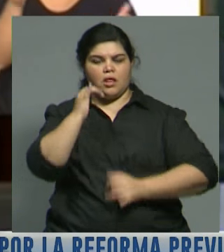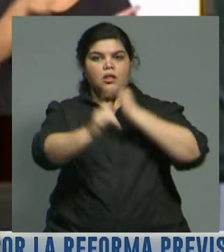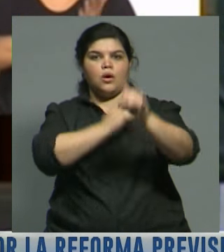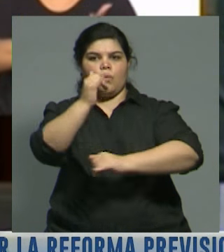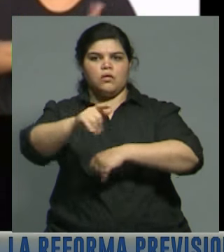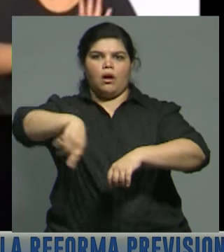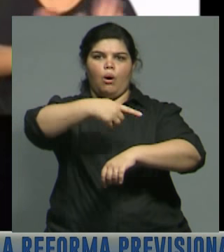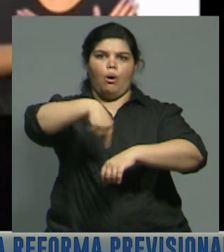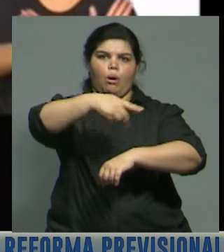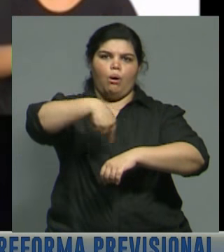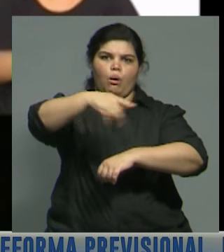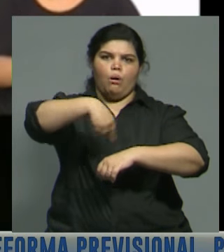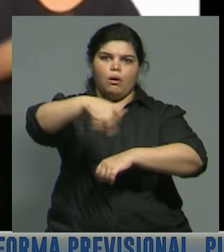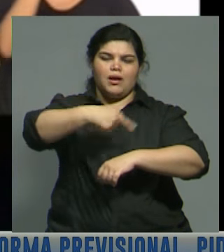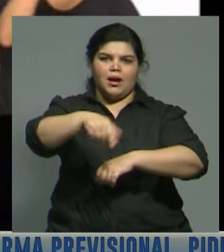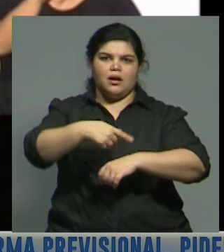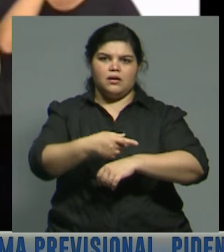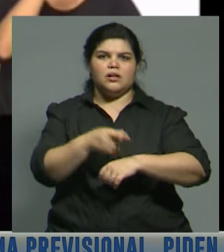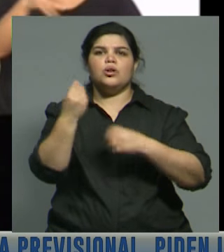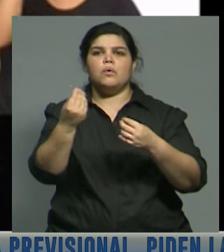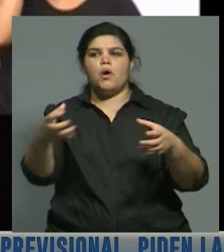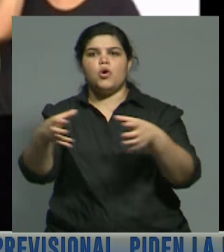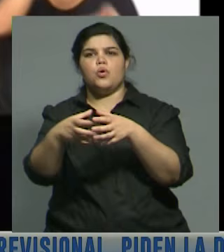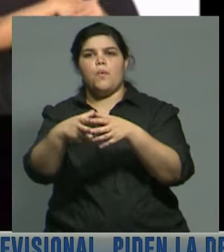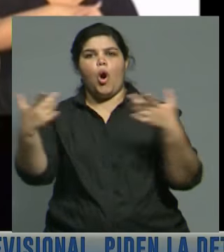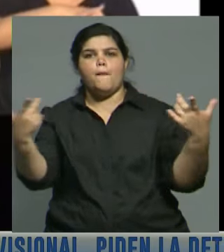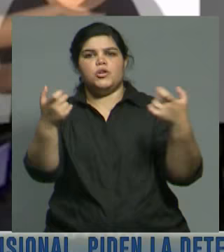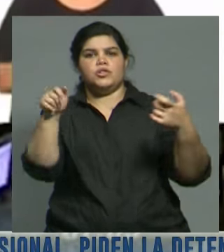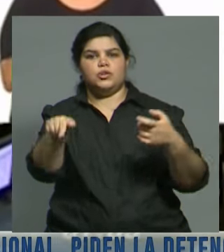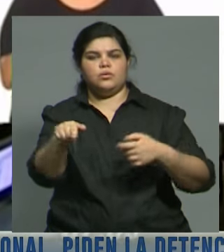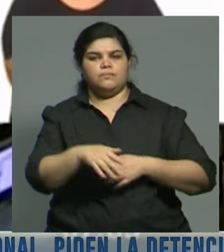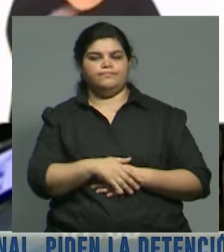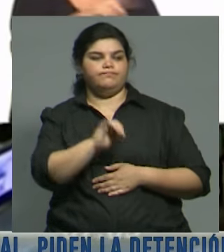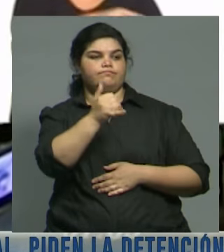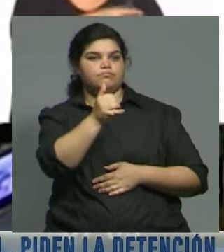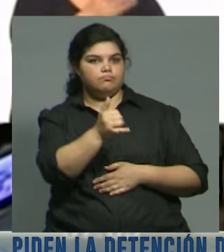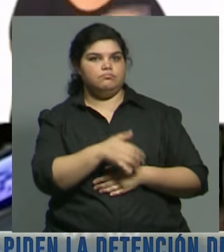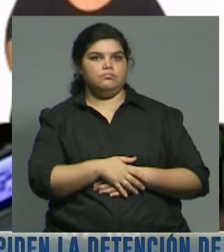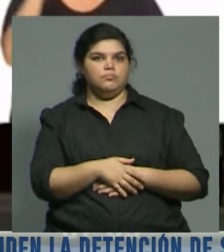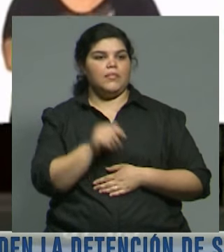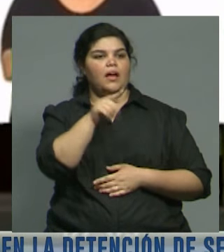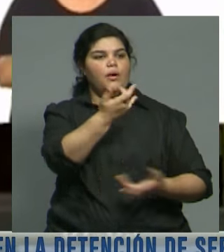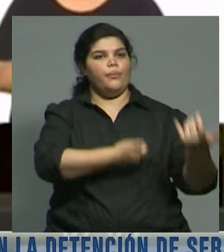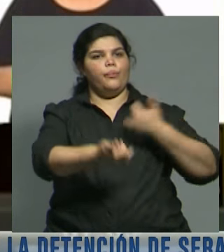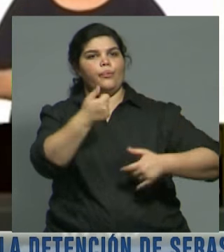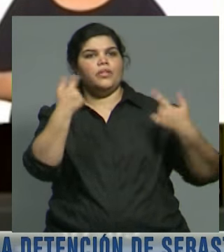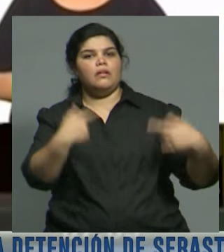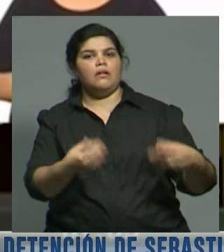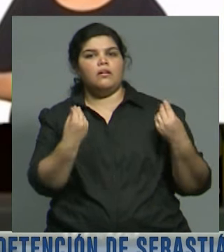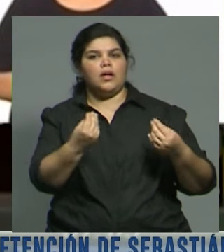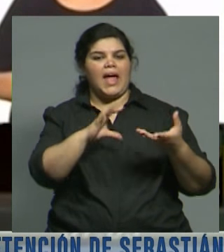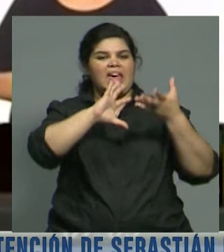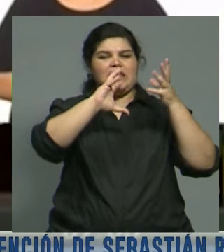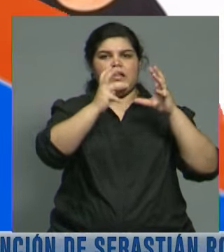esas horas habían sido muchas justamente de la oposición. Sí, bueno, ahí está tratando de hacer referencia a las estrategias de tratar